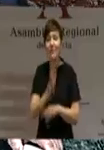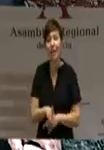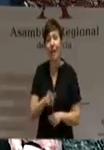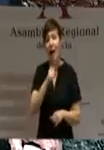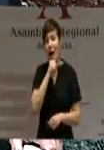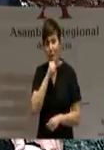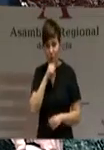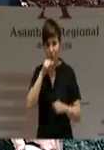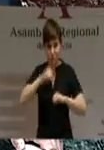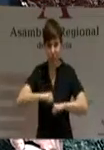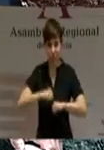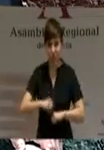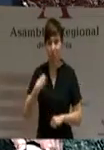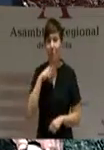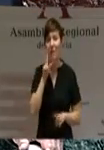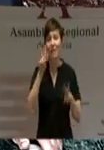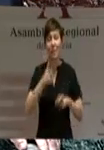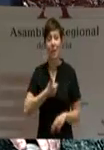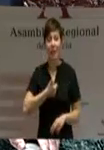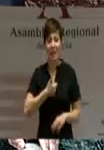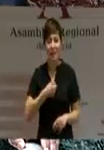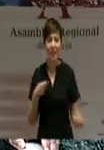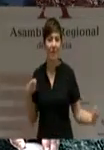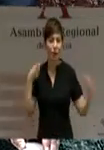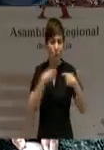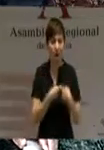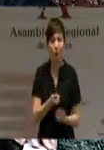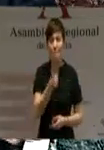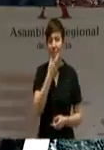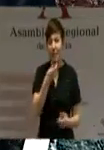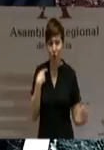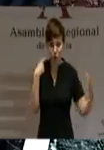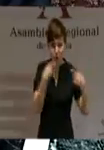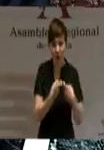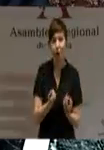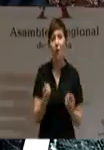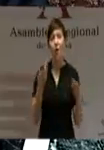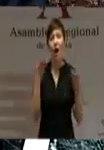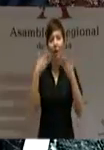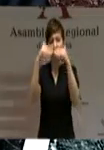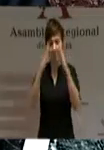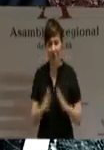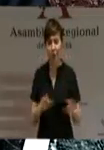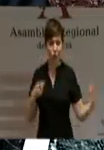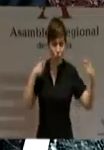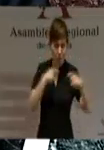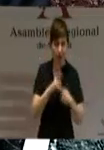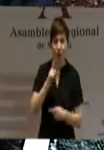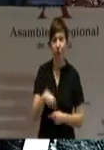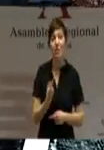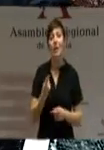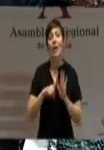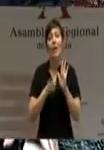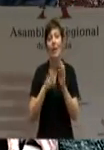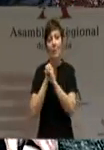los servicios de teleasistencia, medicamentos, ayuda a domicilio. Además, paralizan de facto la ley de dependencia.